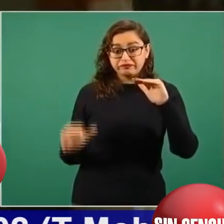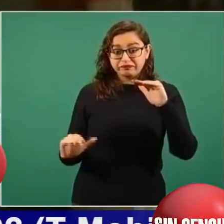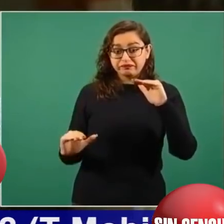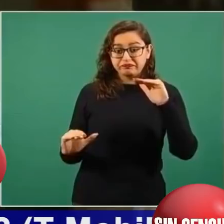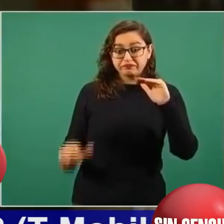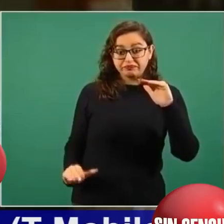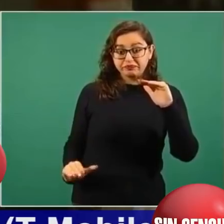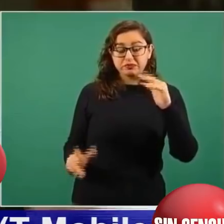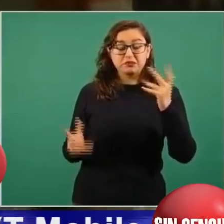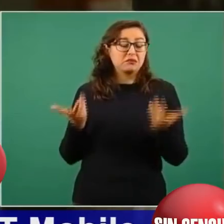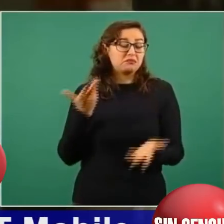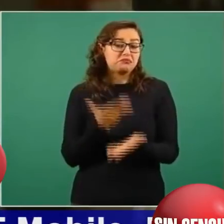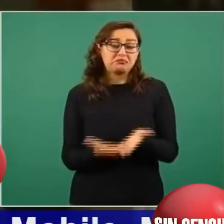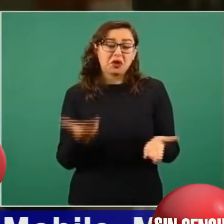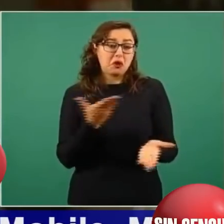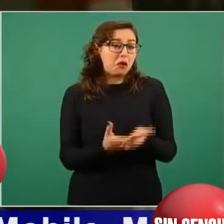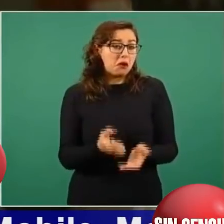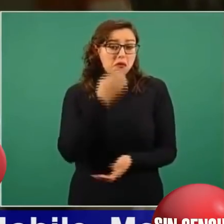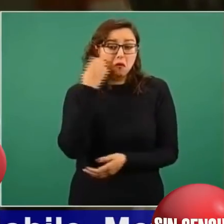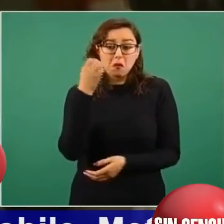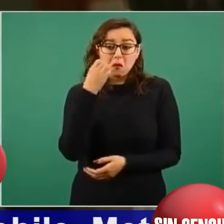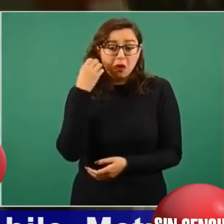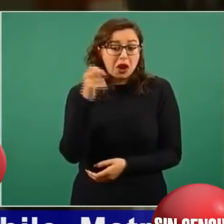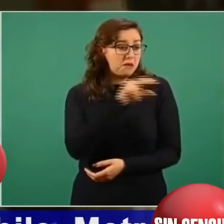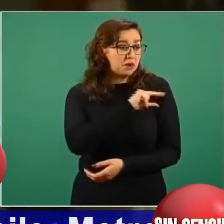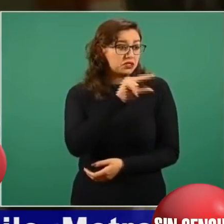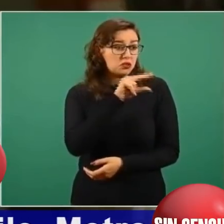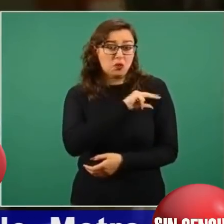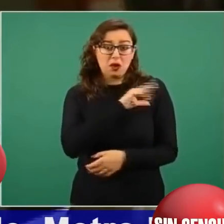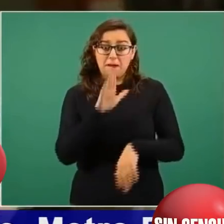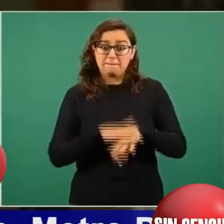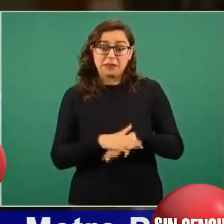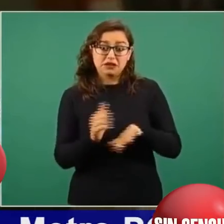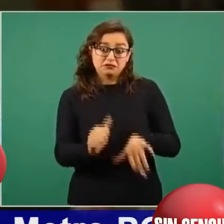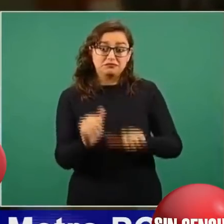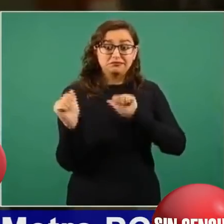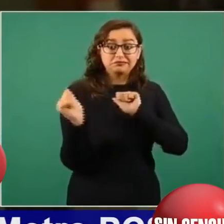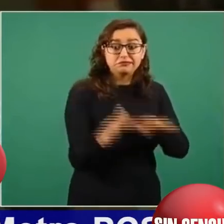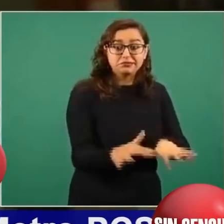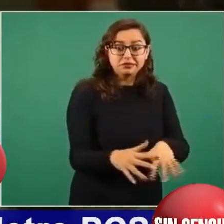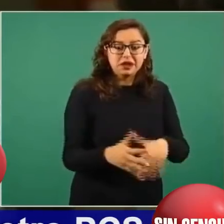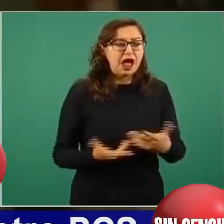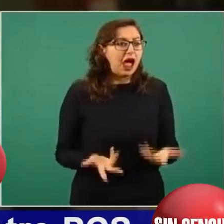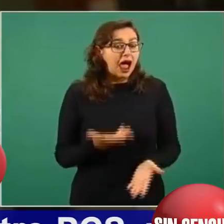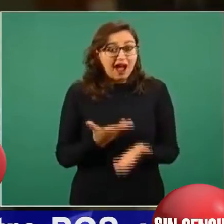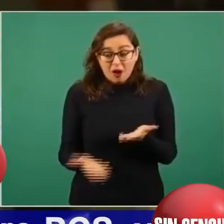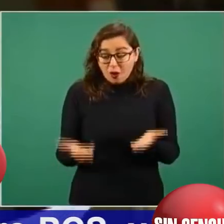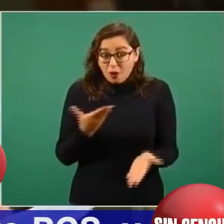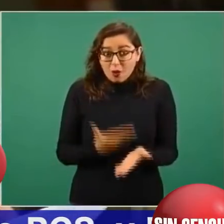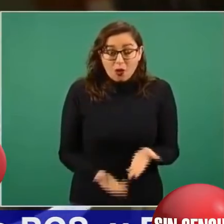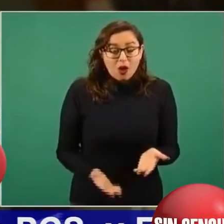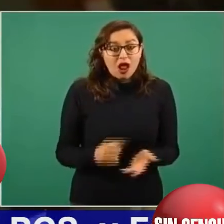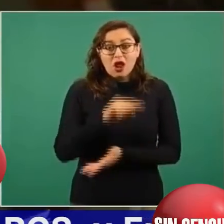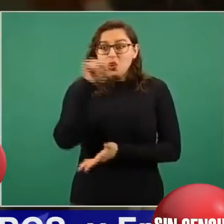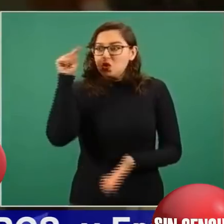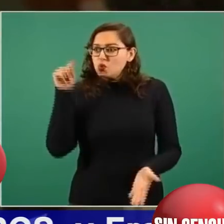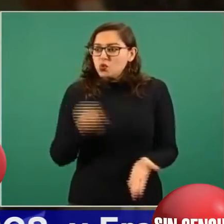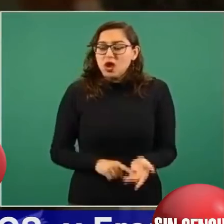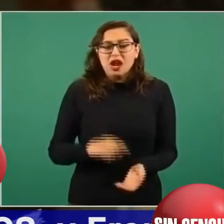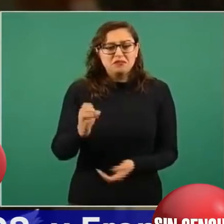en colonias de bajos recursos, colonias de Infonavit, proliferan estos